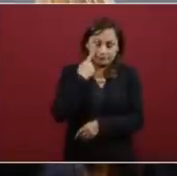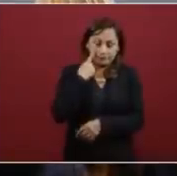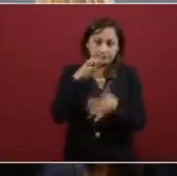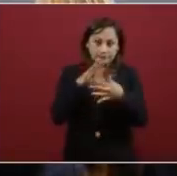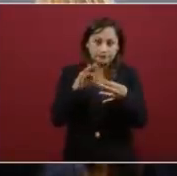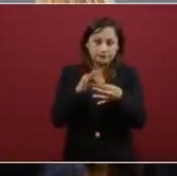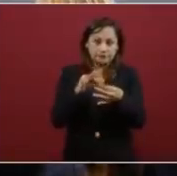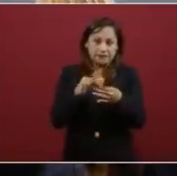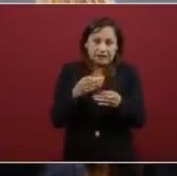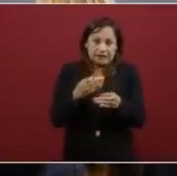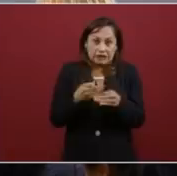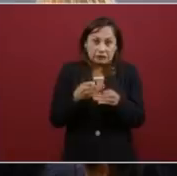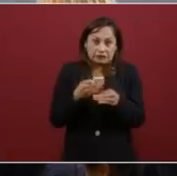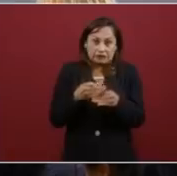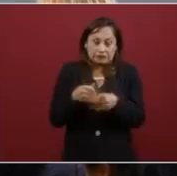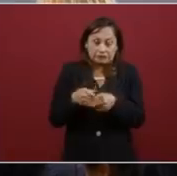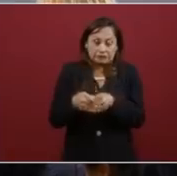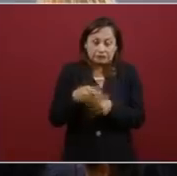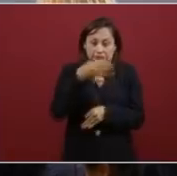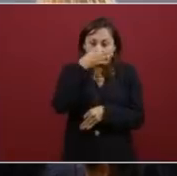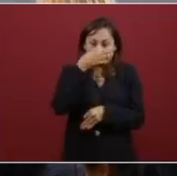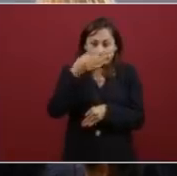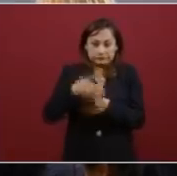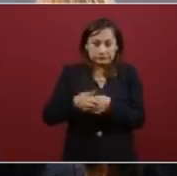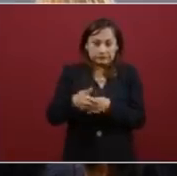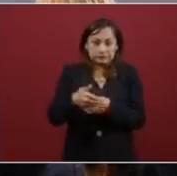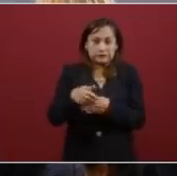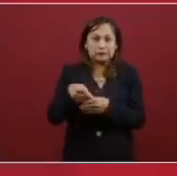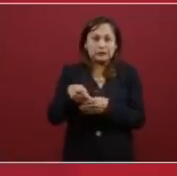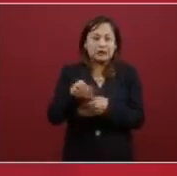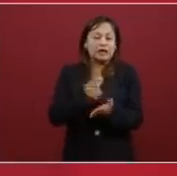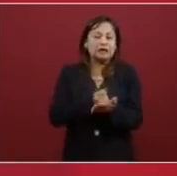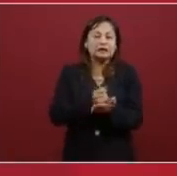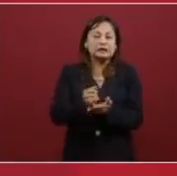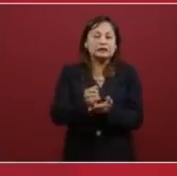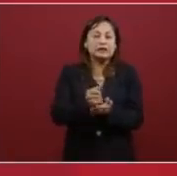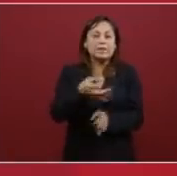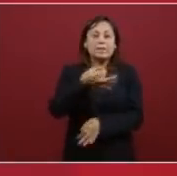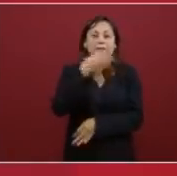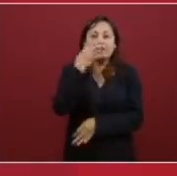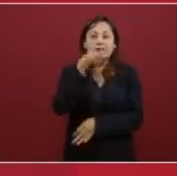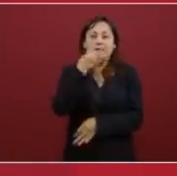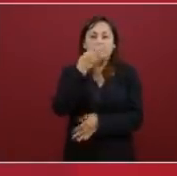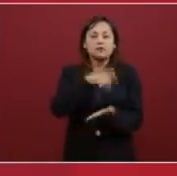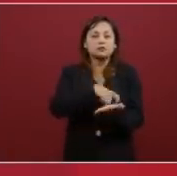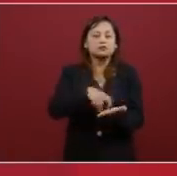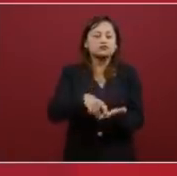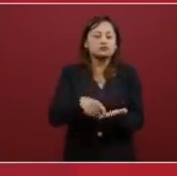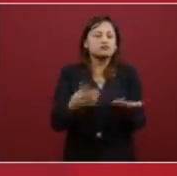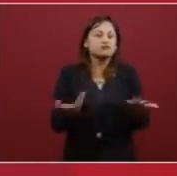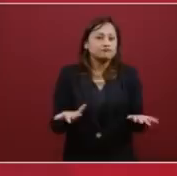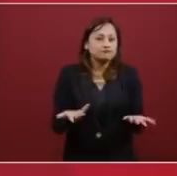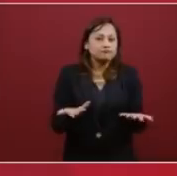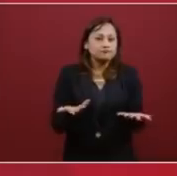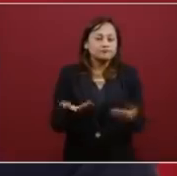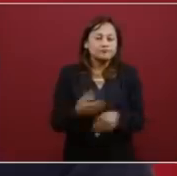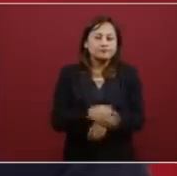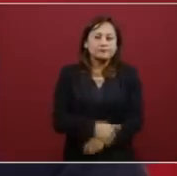decidir sobre la compra de medicamentos y